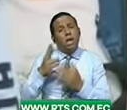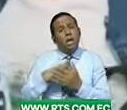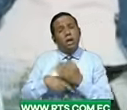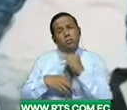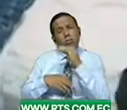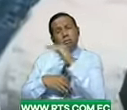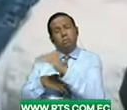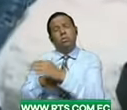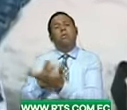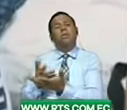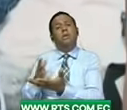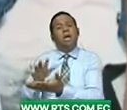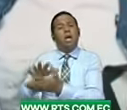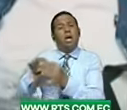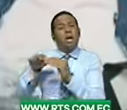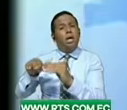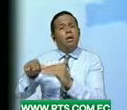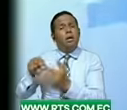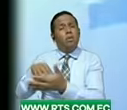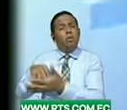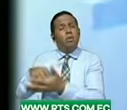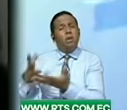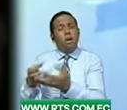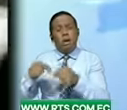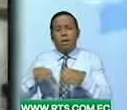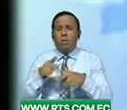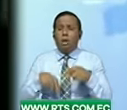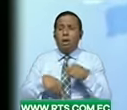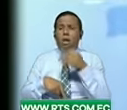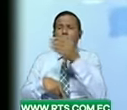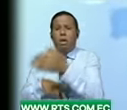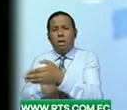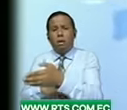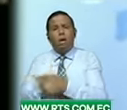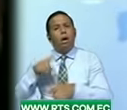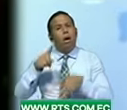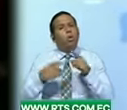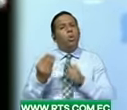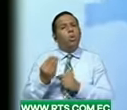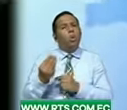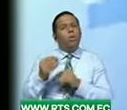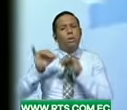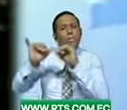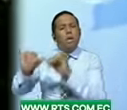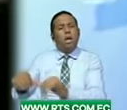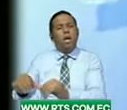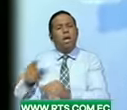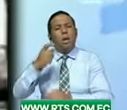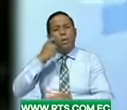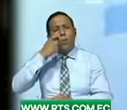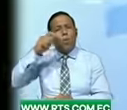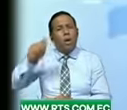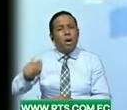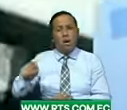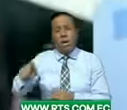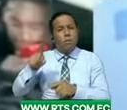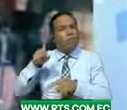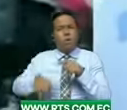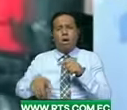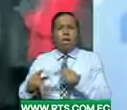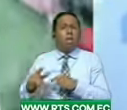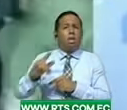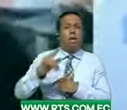sus estudios, ya que aquí no hay la oportunidad. Muchos jóvenes al parecer se vieron obligados a quedarse en Ucrania y no poder salir a tiempo